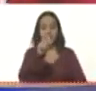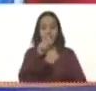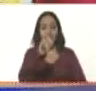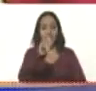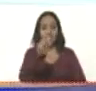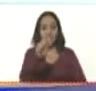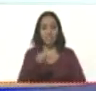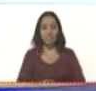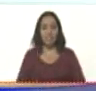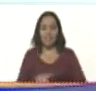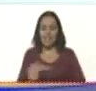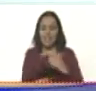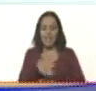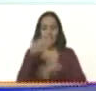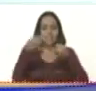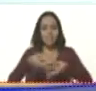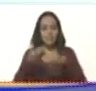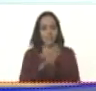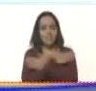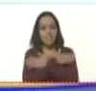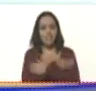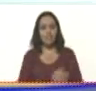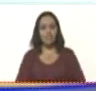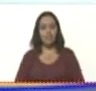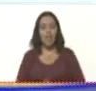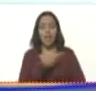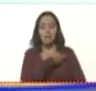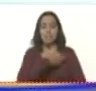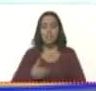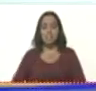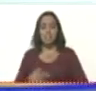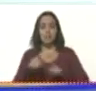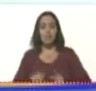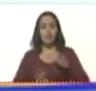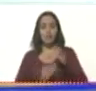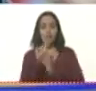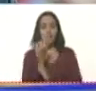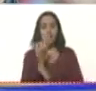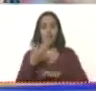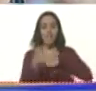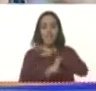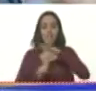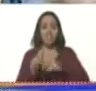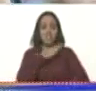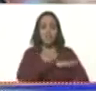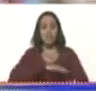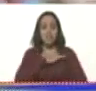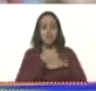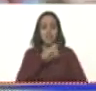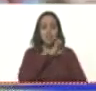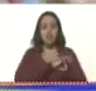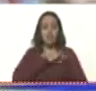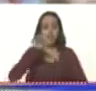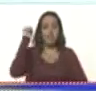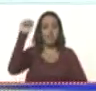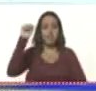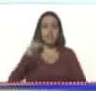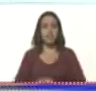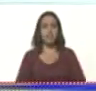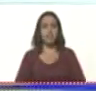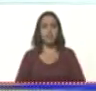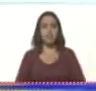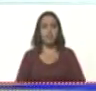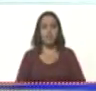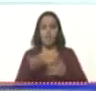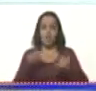felicito. A Carlos Mogollón, presidente de la Fundación Bases de Misiones Socialistas. Y ahora vamos entonces